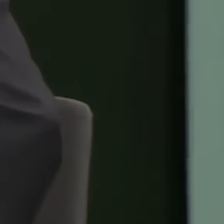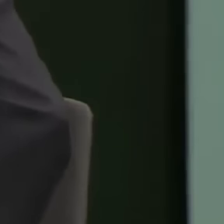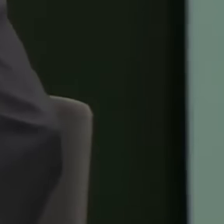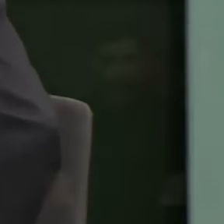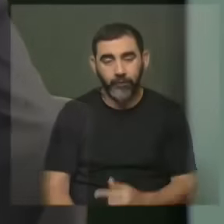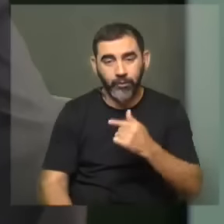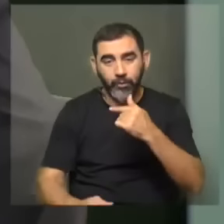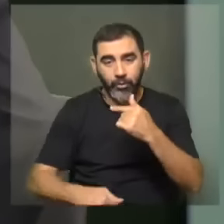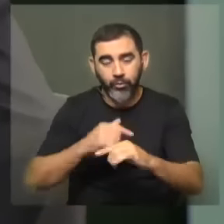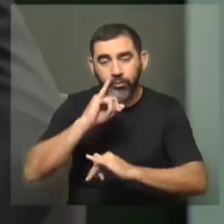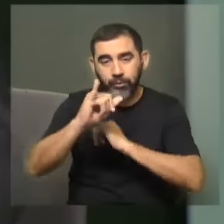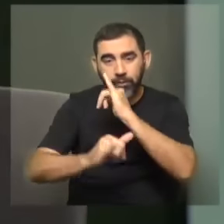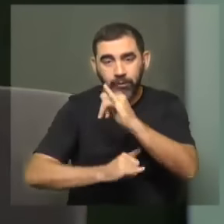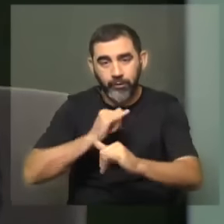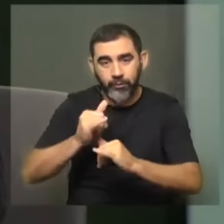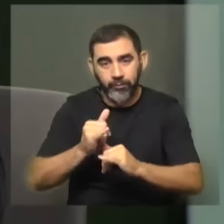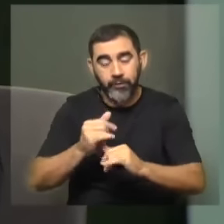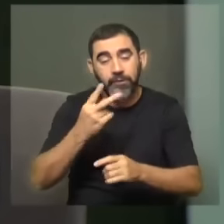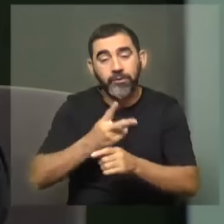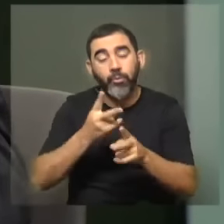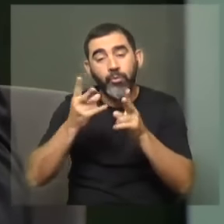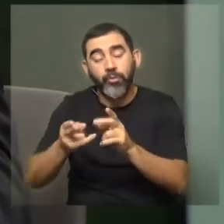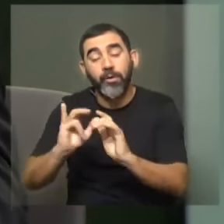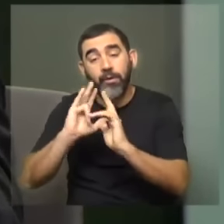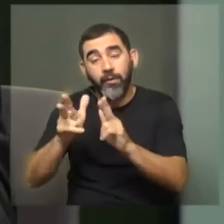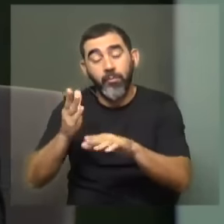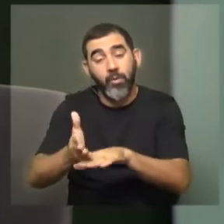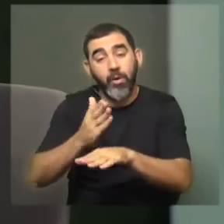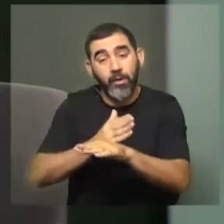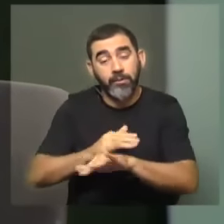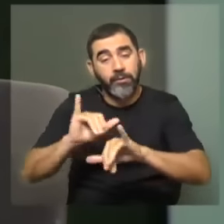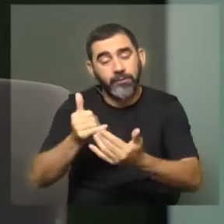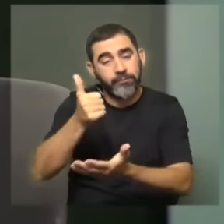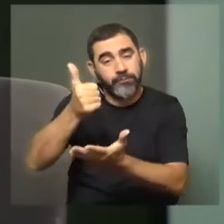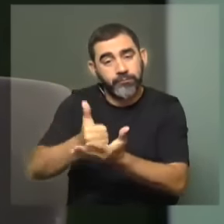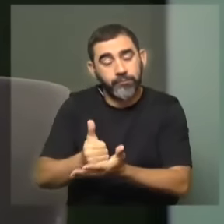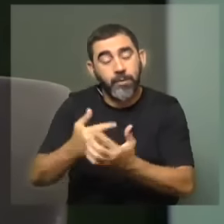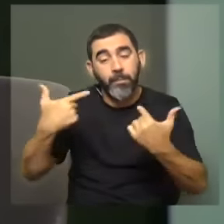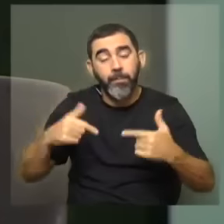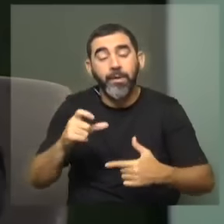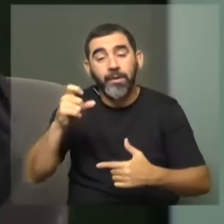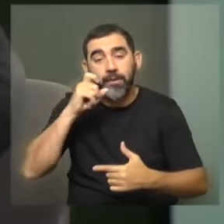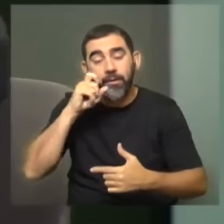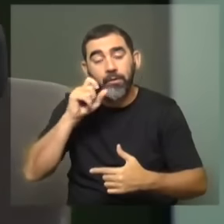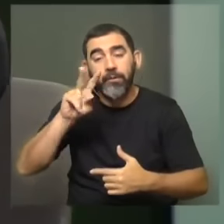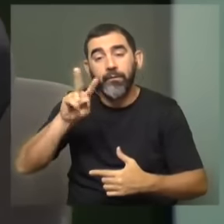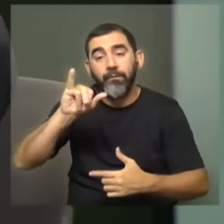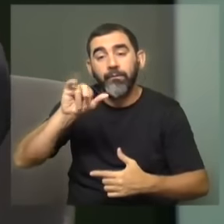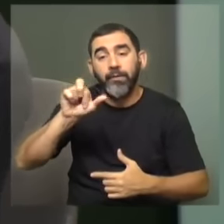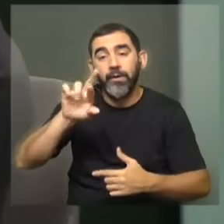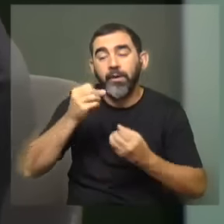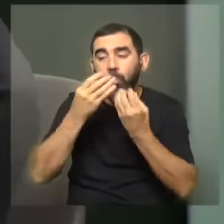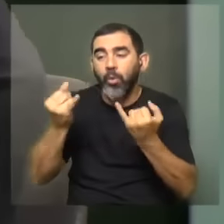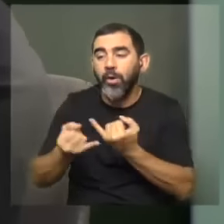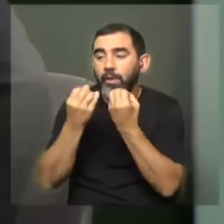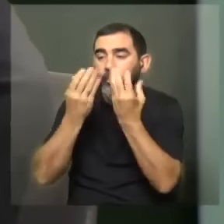seguimos con más mbd noticias segundo bloque como habíamos anunciado antes de la pausa ya está con nosotros el ministro de turismo tabara cómo le va Buen